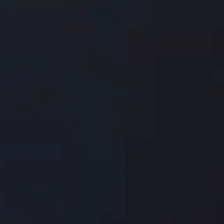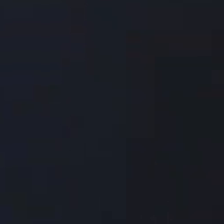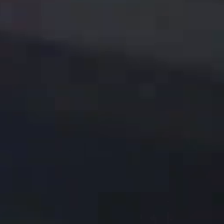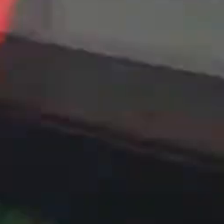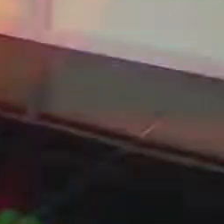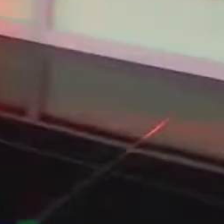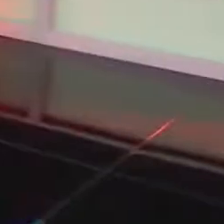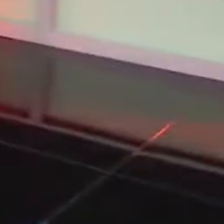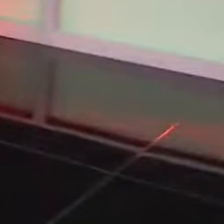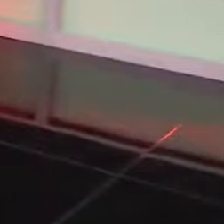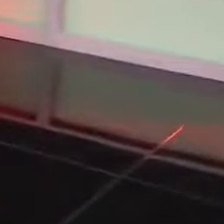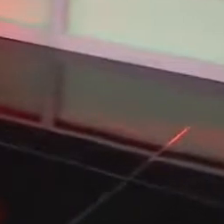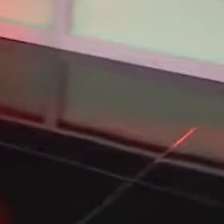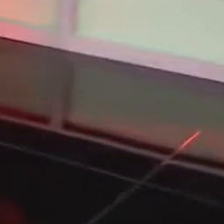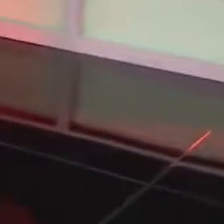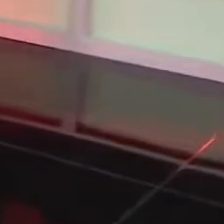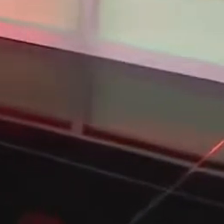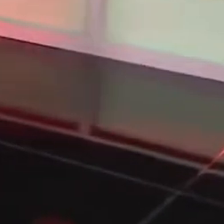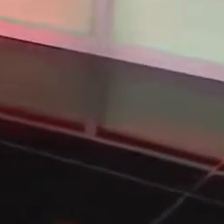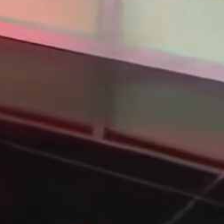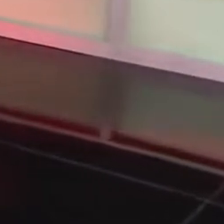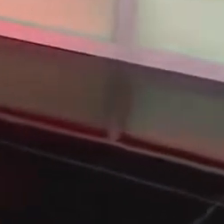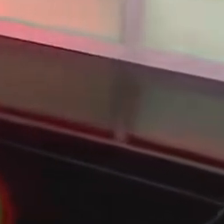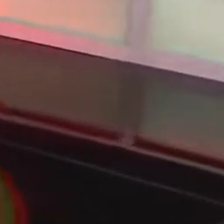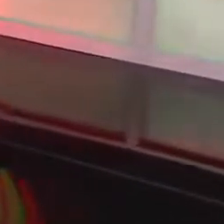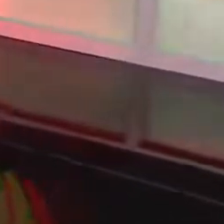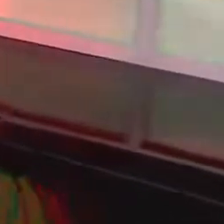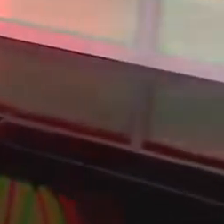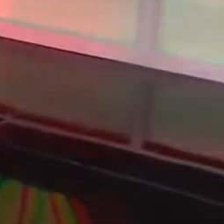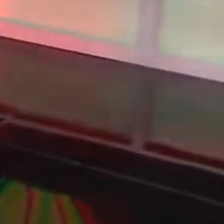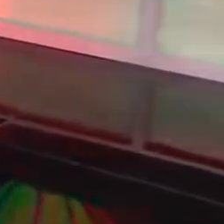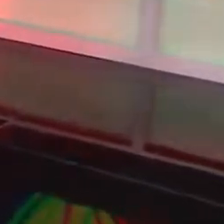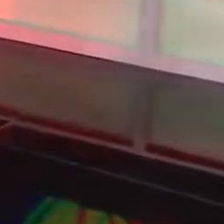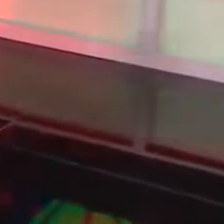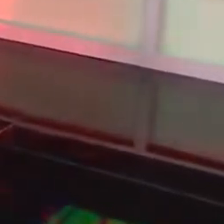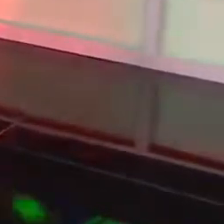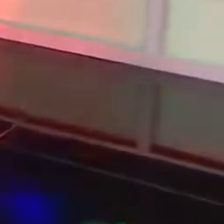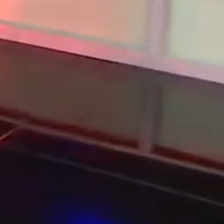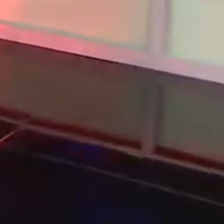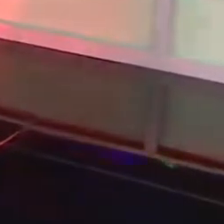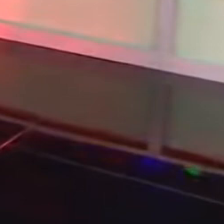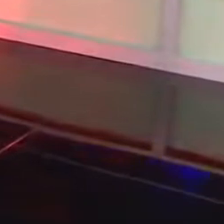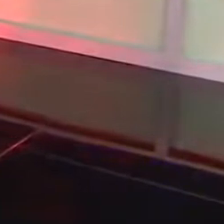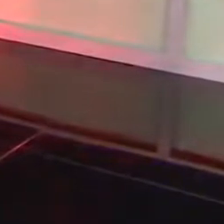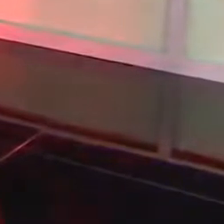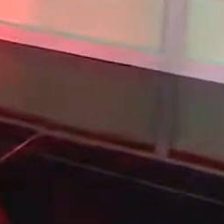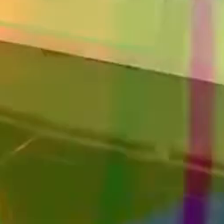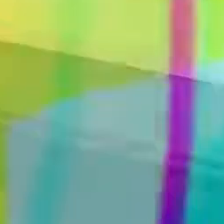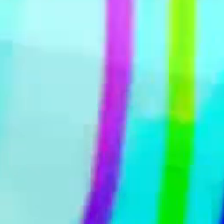sombra, porque la tibia alondra ya en el azul